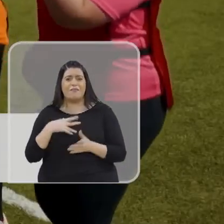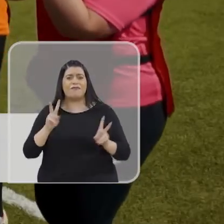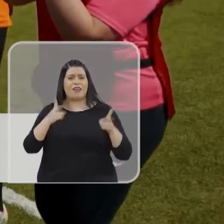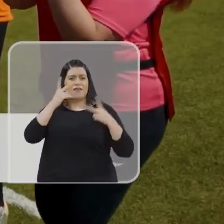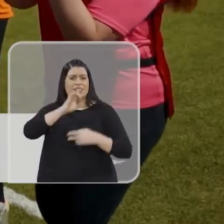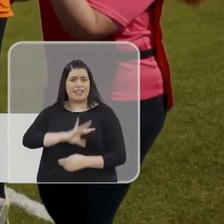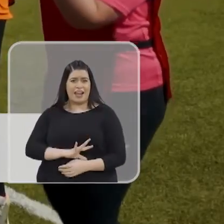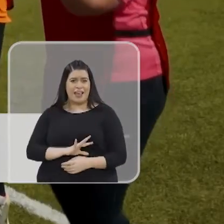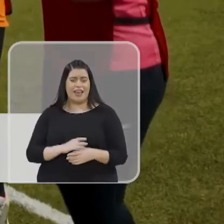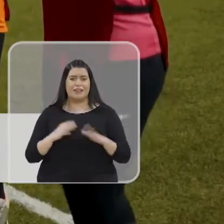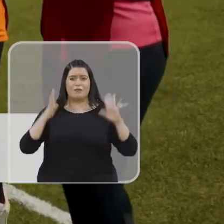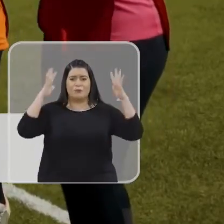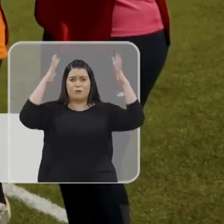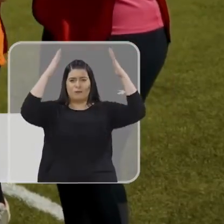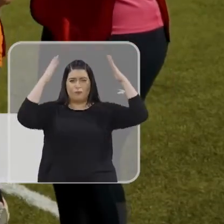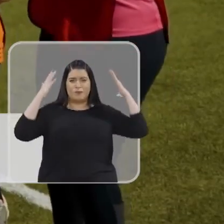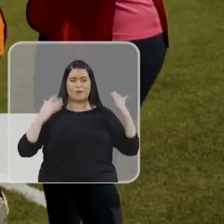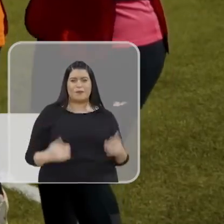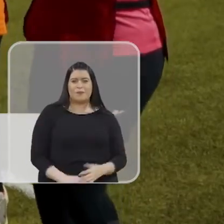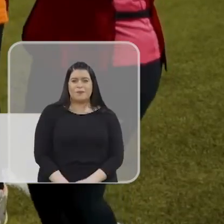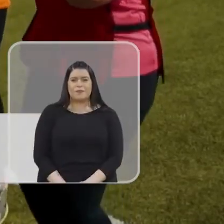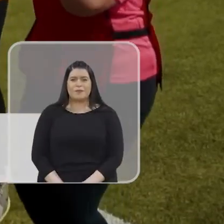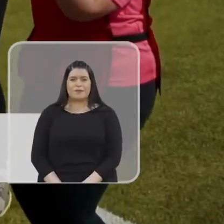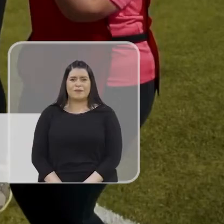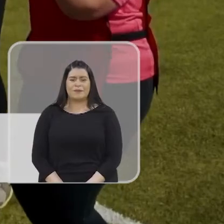sí! ¡L! ¡Viva Chile!